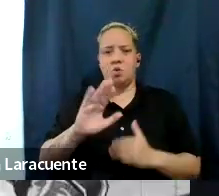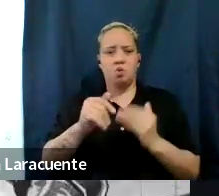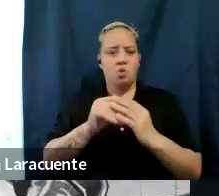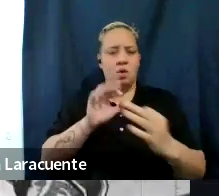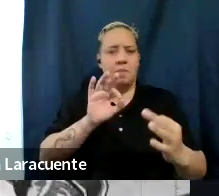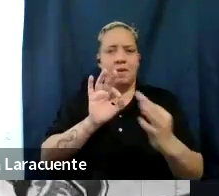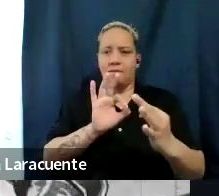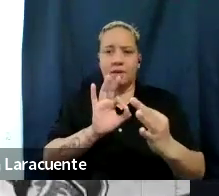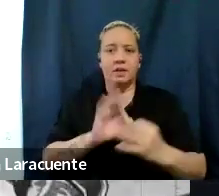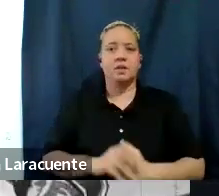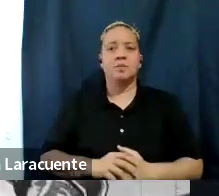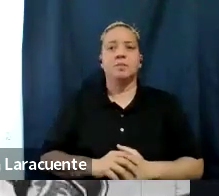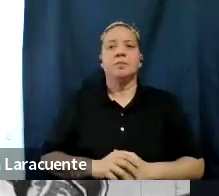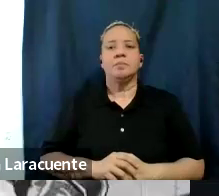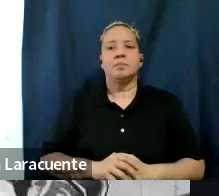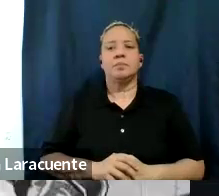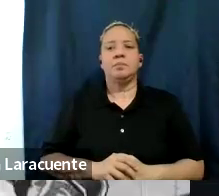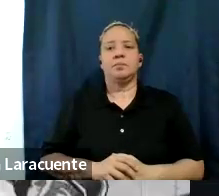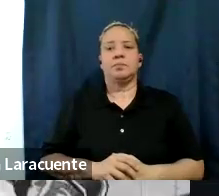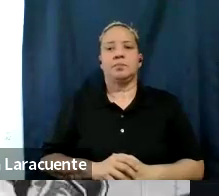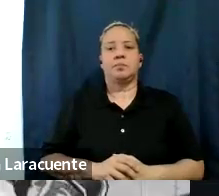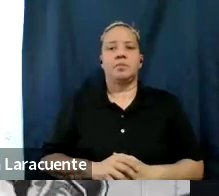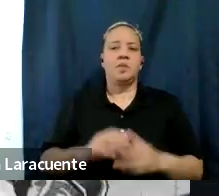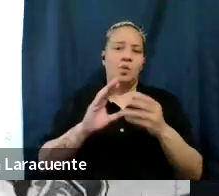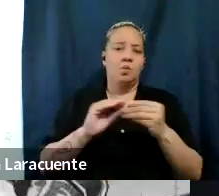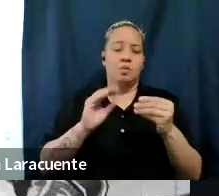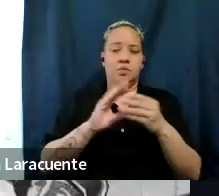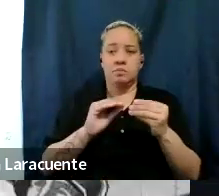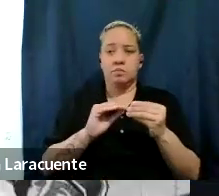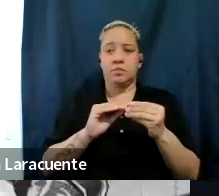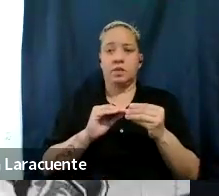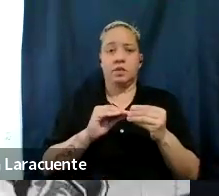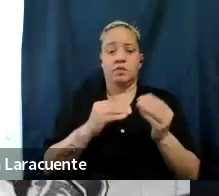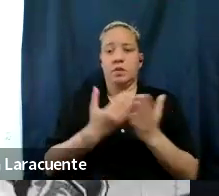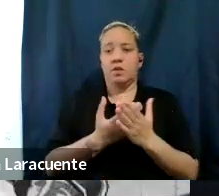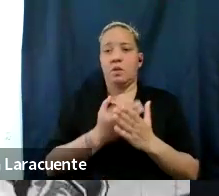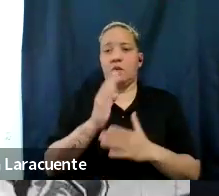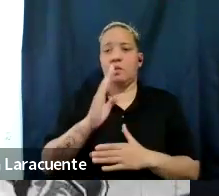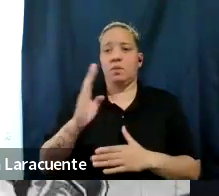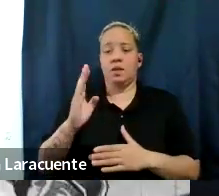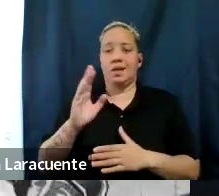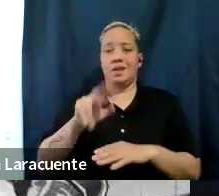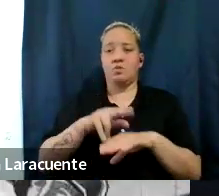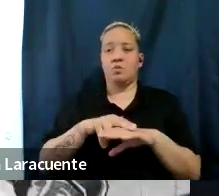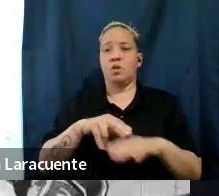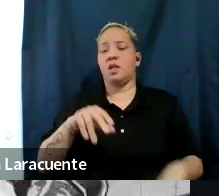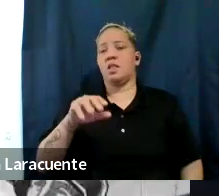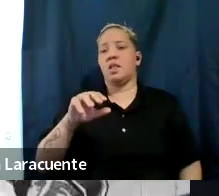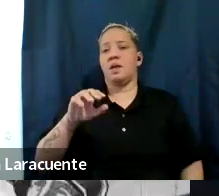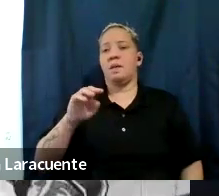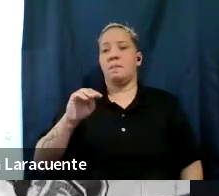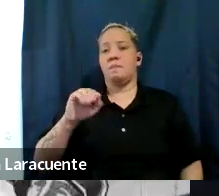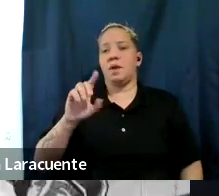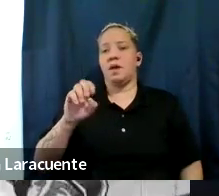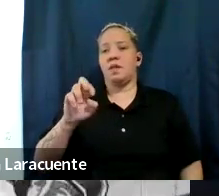perfectas, ¿no? Incluso se cuentan algunas anécdotas que llegó a la Biblioteca Nacional de Madrid, llegó a robar parte